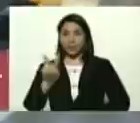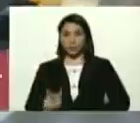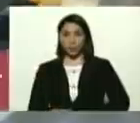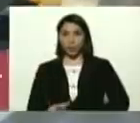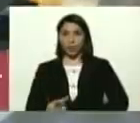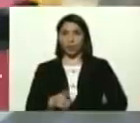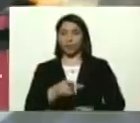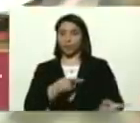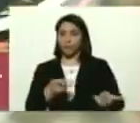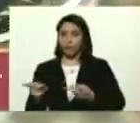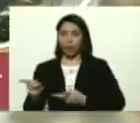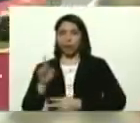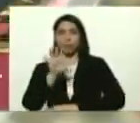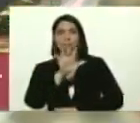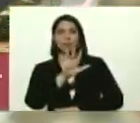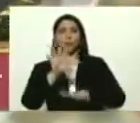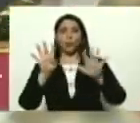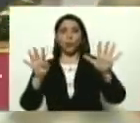recibido